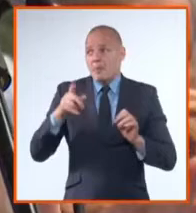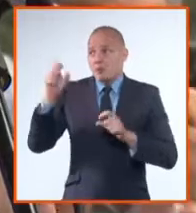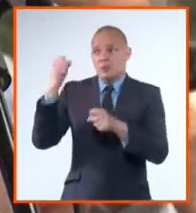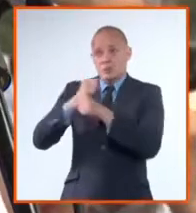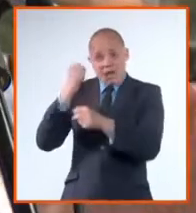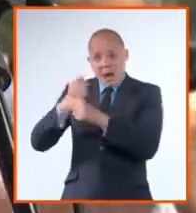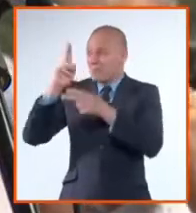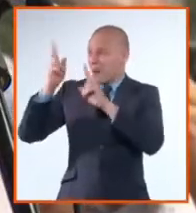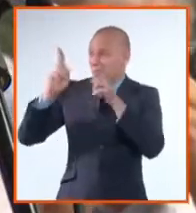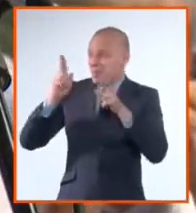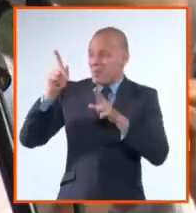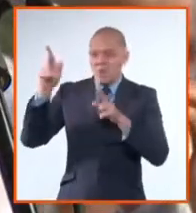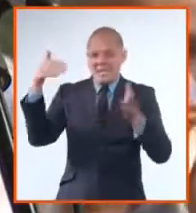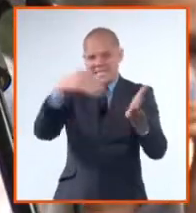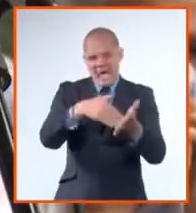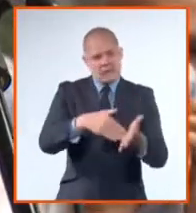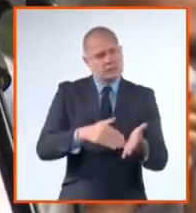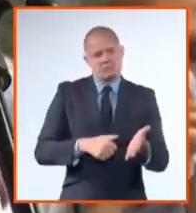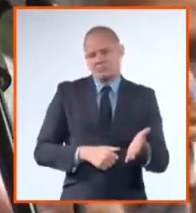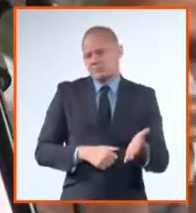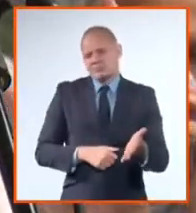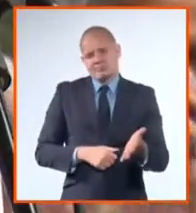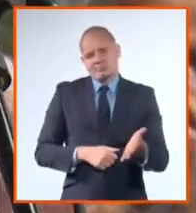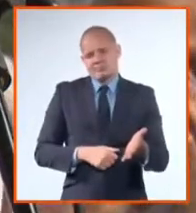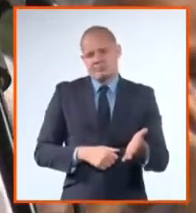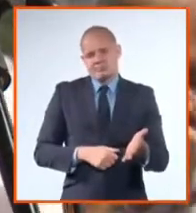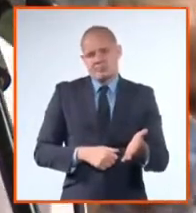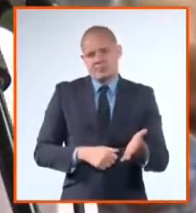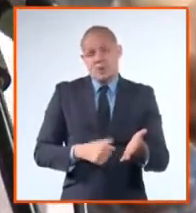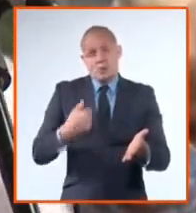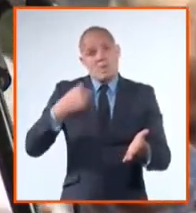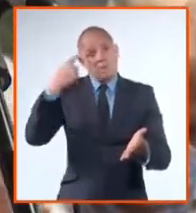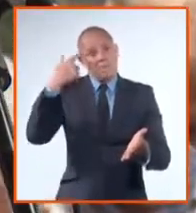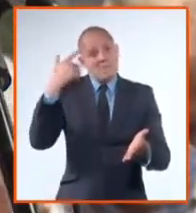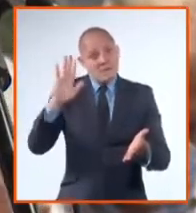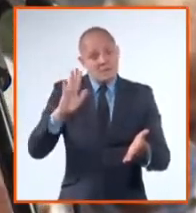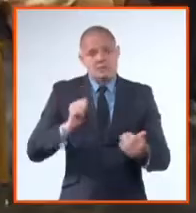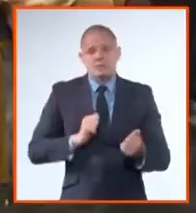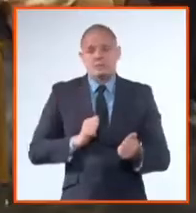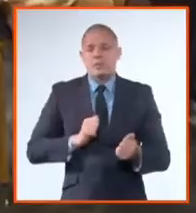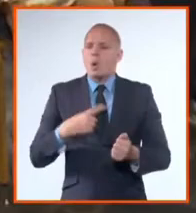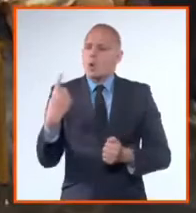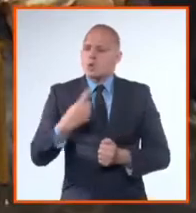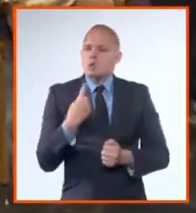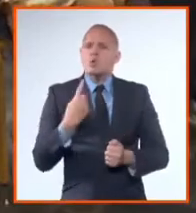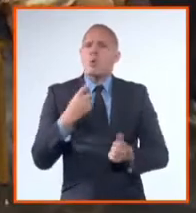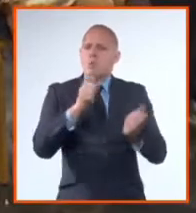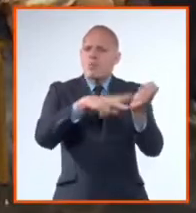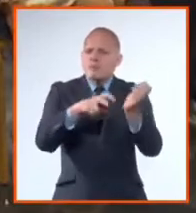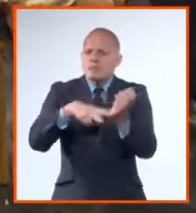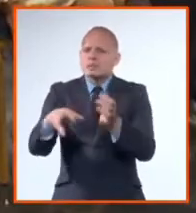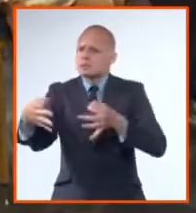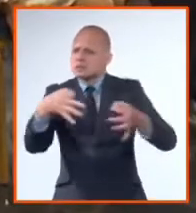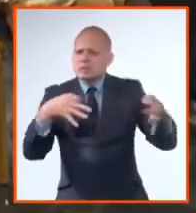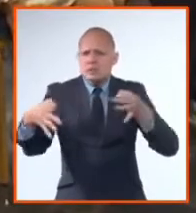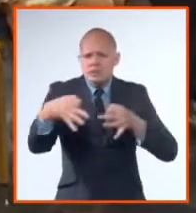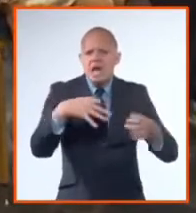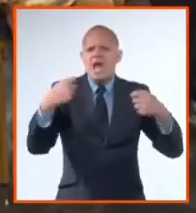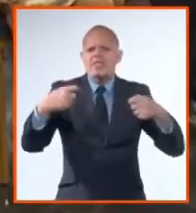Y en este sentido nosotros consideramos que es fundamental que logremos concretar a nivel de municipio los sistemas de innovación